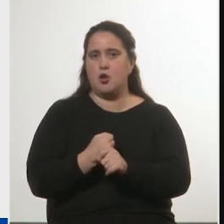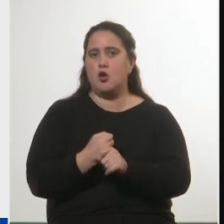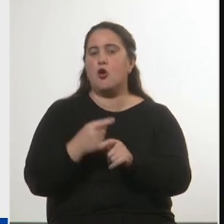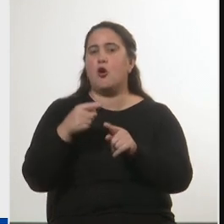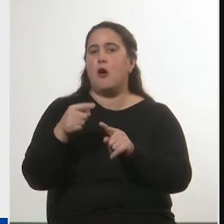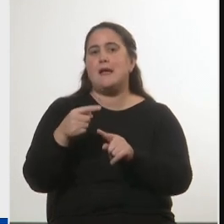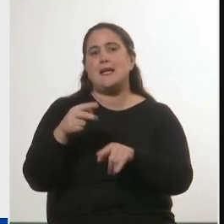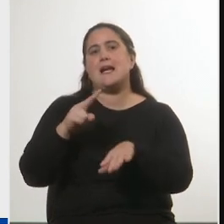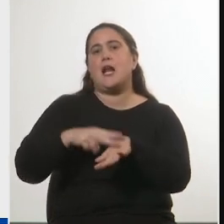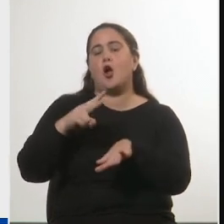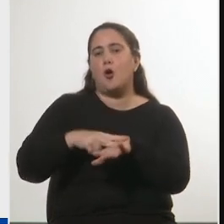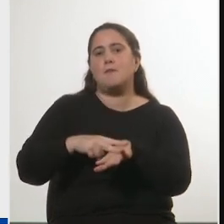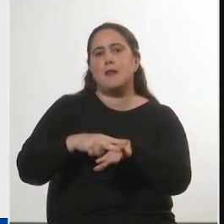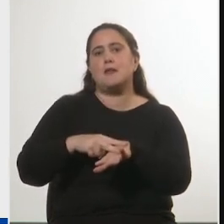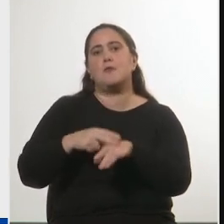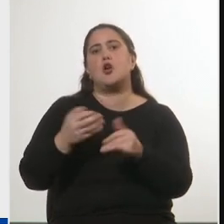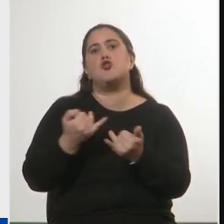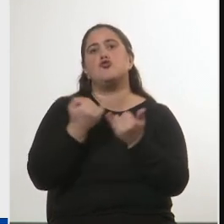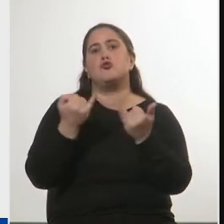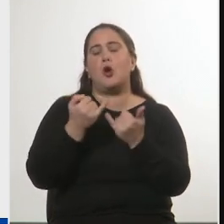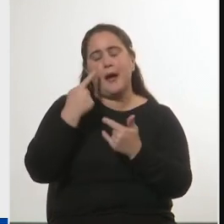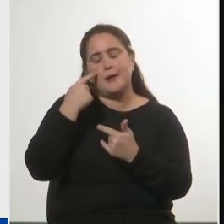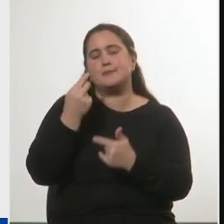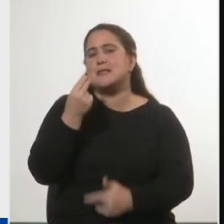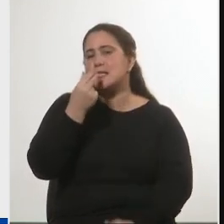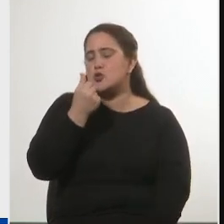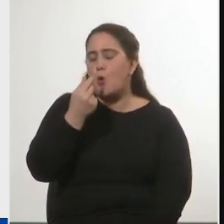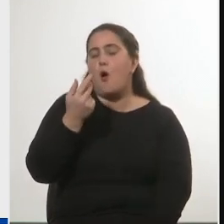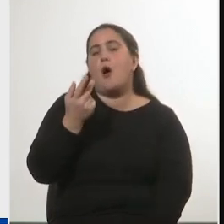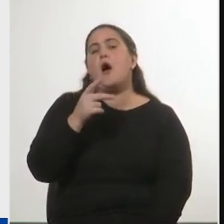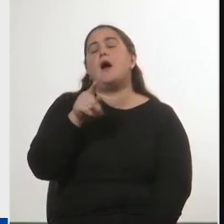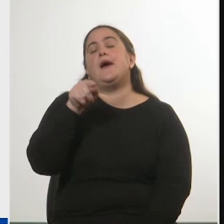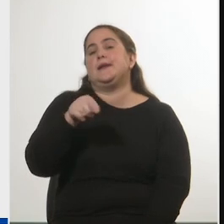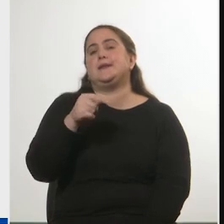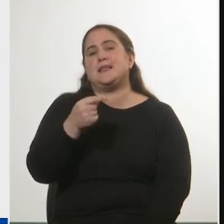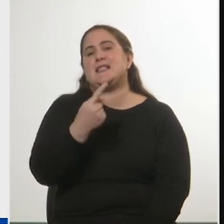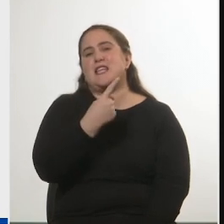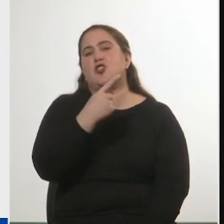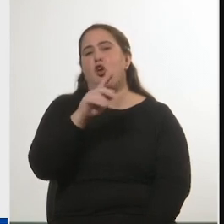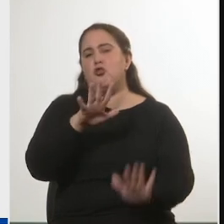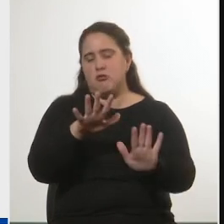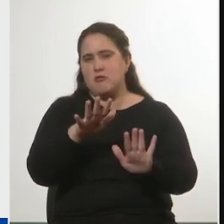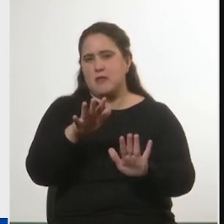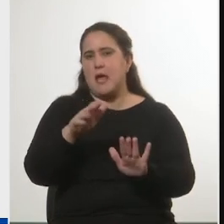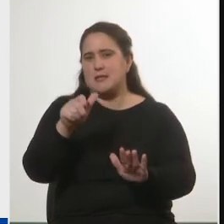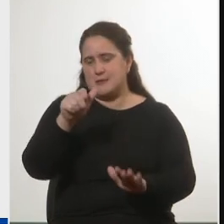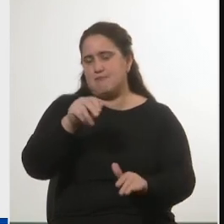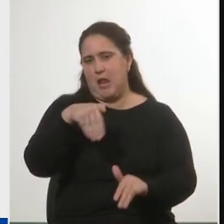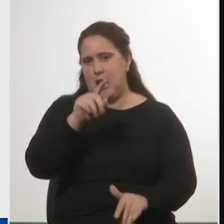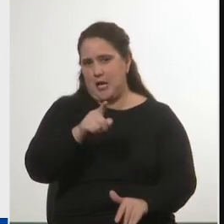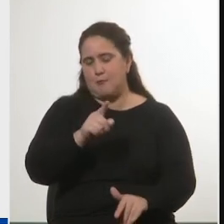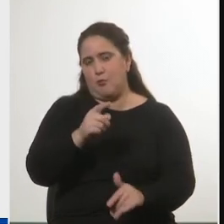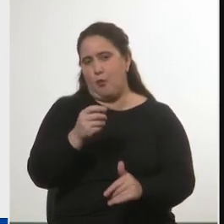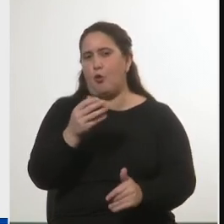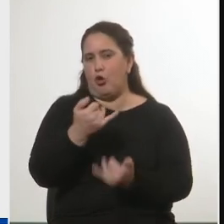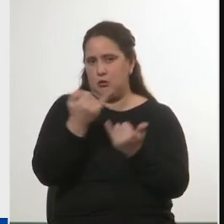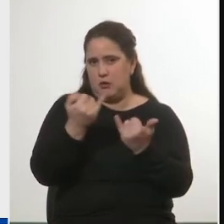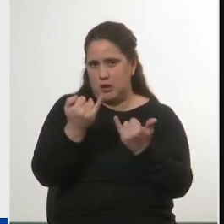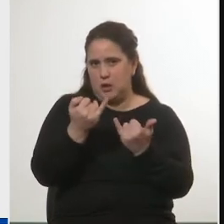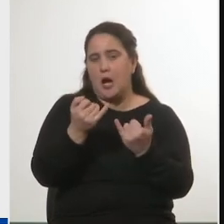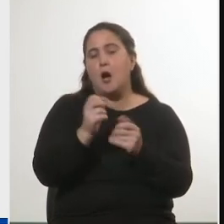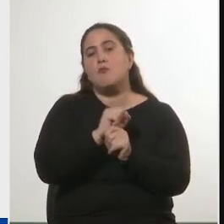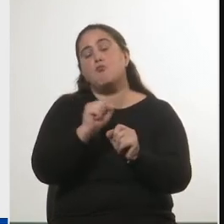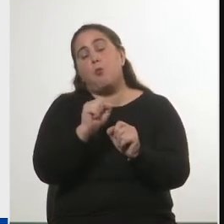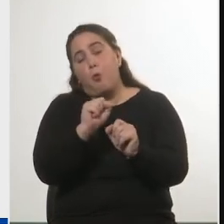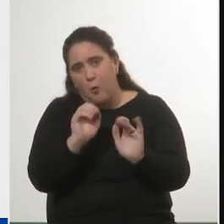se les sugiere una consulta diaria de sodio menor de 110 miligramos por día y de 370 miligramos por día y que